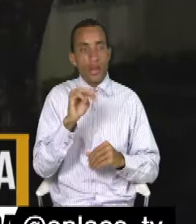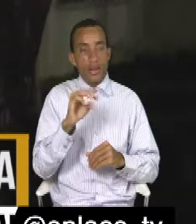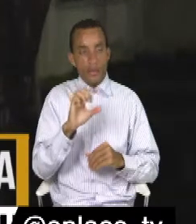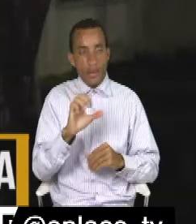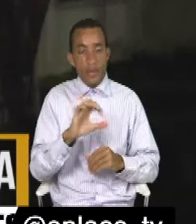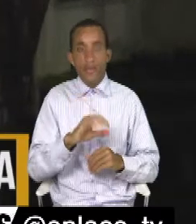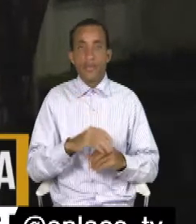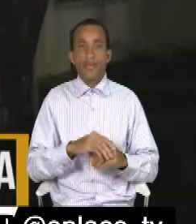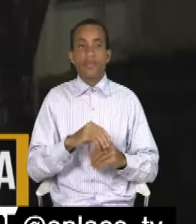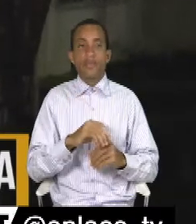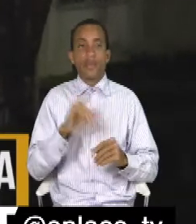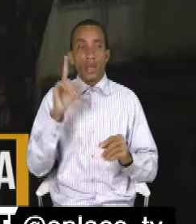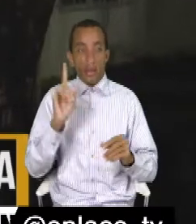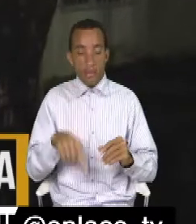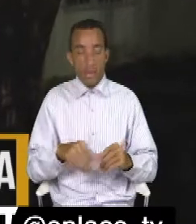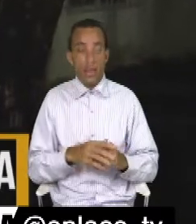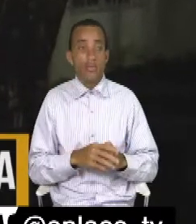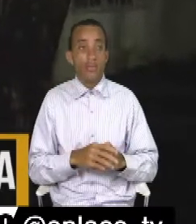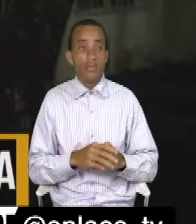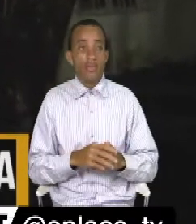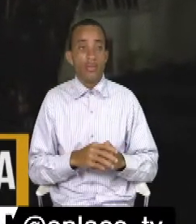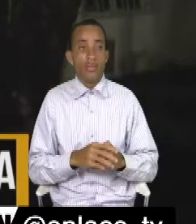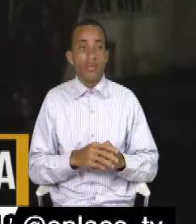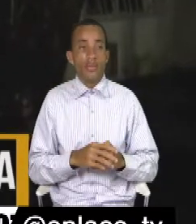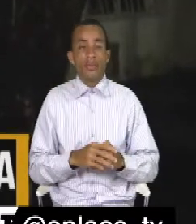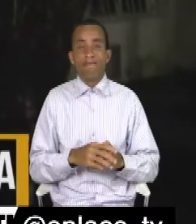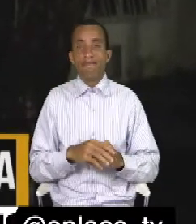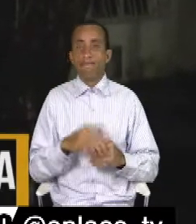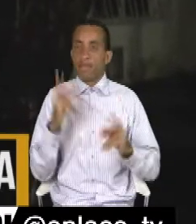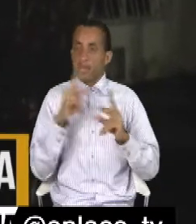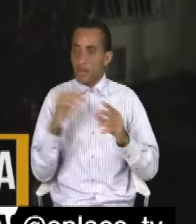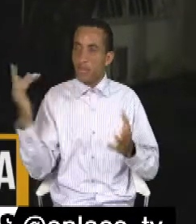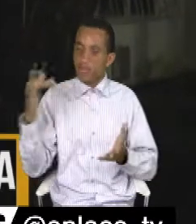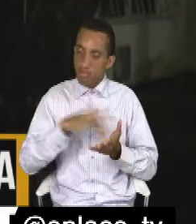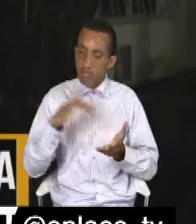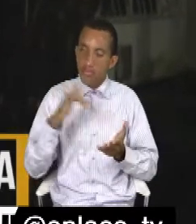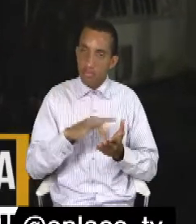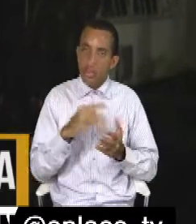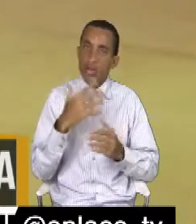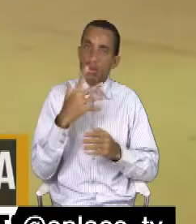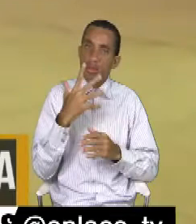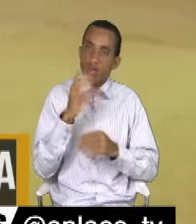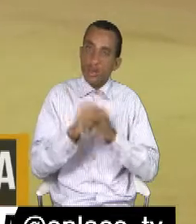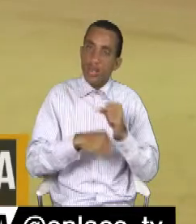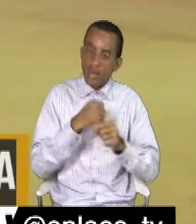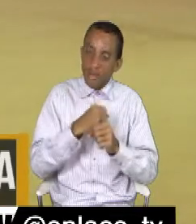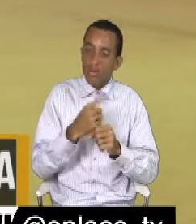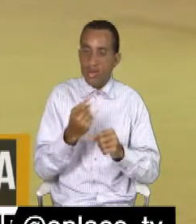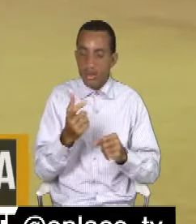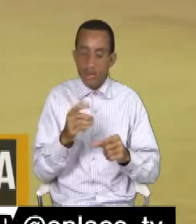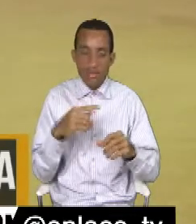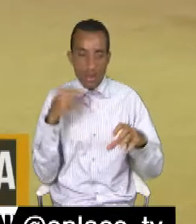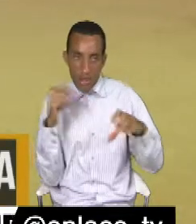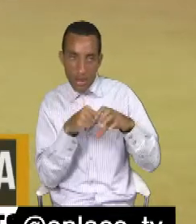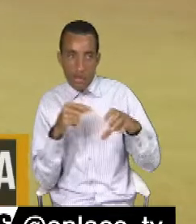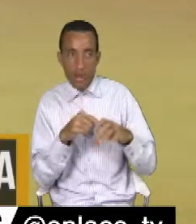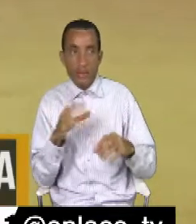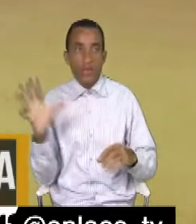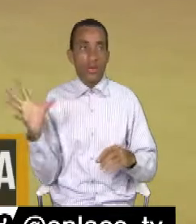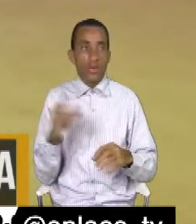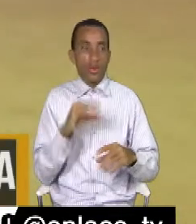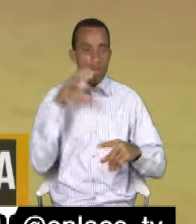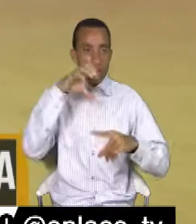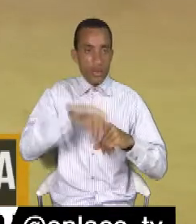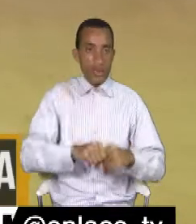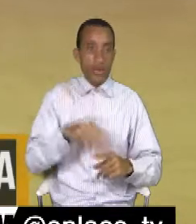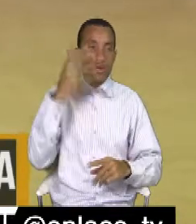Jaime Jiménez también, que ha marcado diferencia. Son gente que van llegando a la categoría y vienen marcando diferencia. La cita con este torneo son todos los días en la cancha